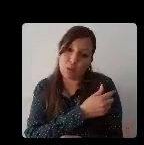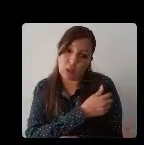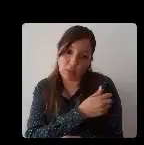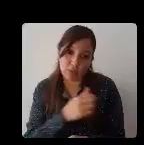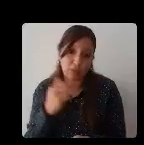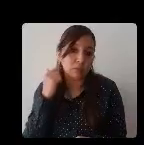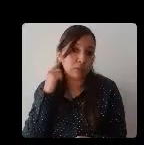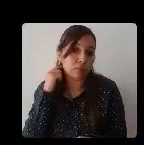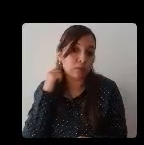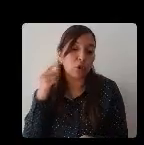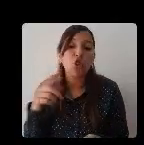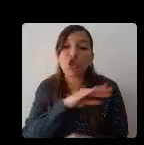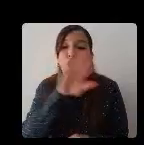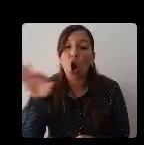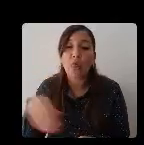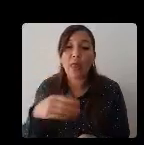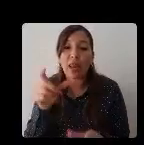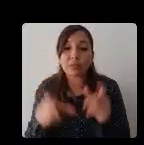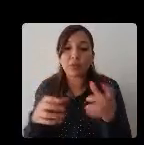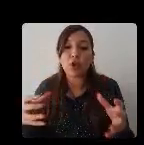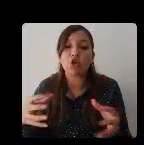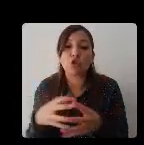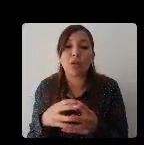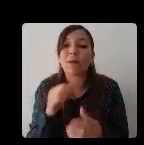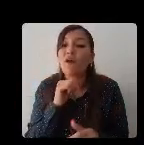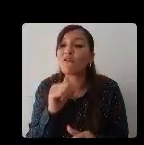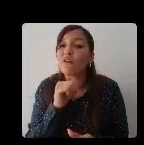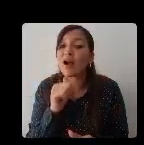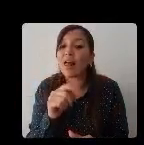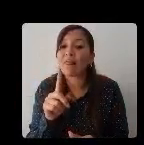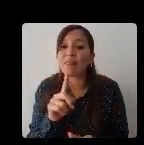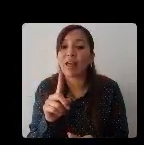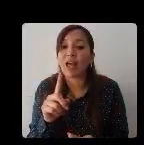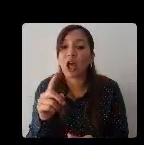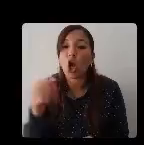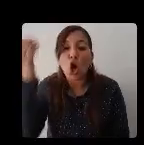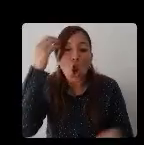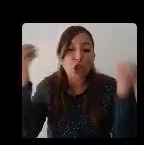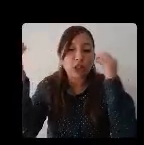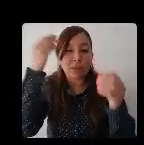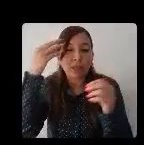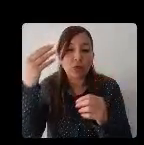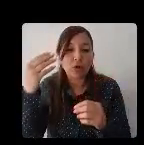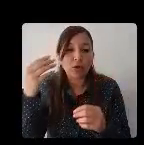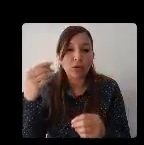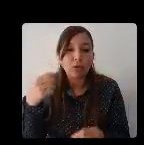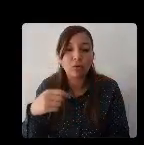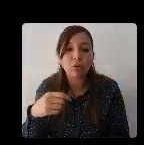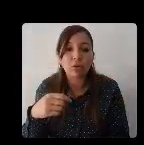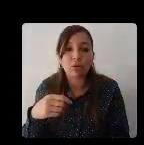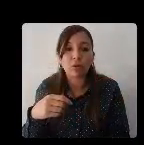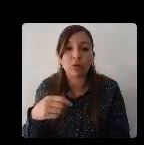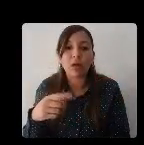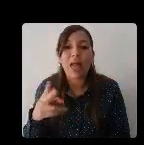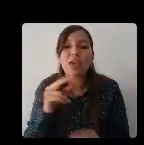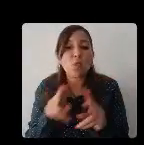pero ya pues decimos con un poco más de seguridad cuando te pones tu mascarilla, con tu alcohol, siempre nos dejamos nuestro alcohol,